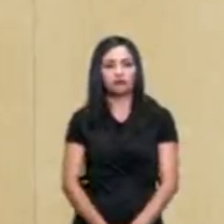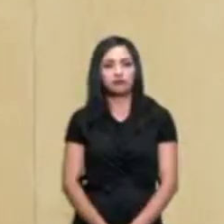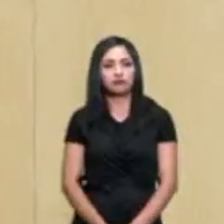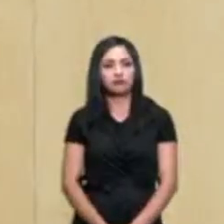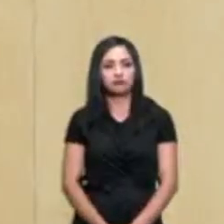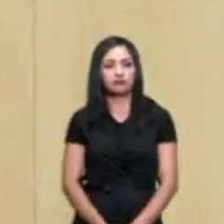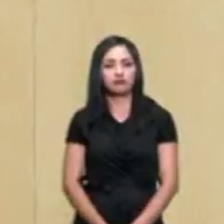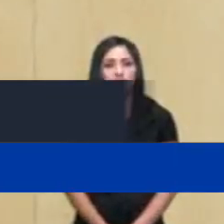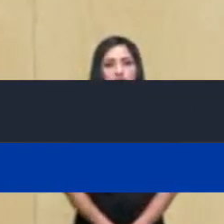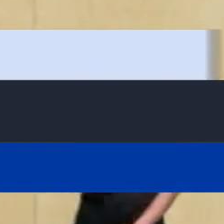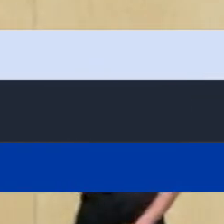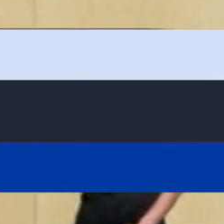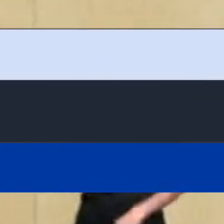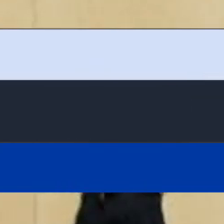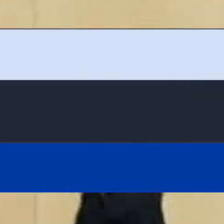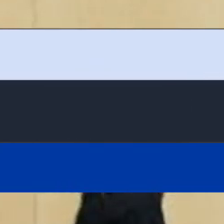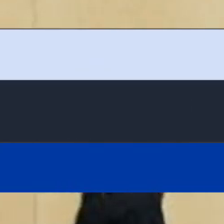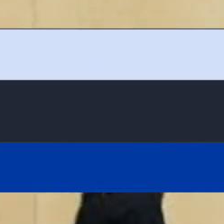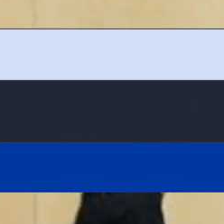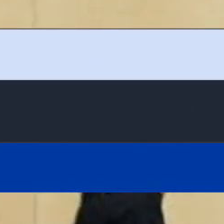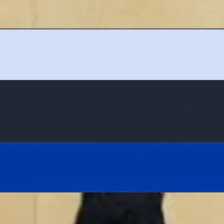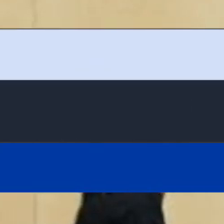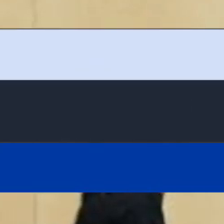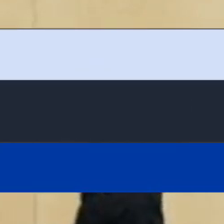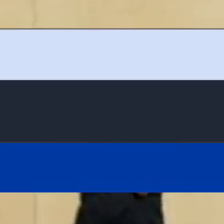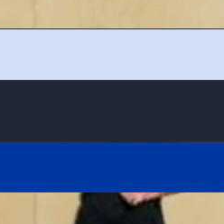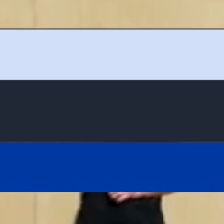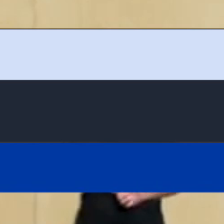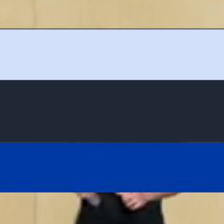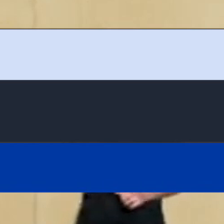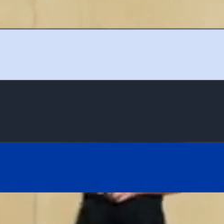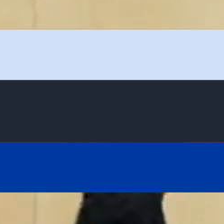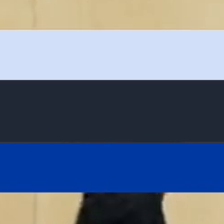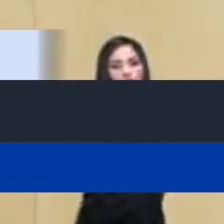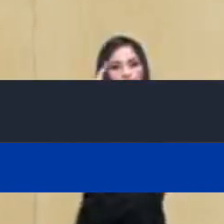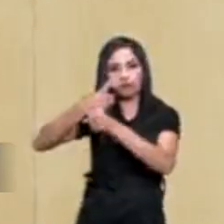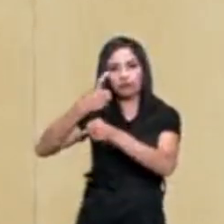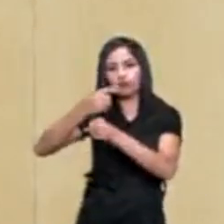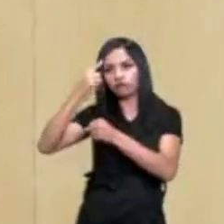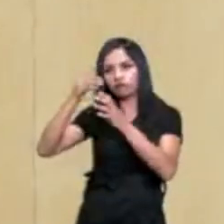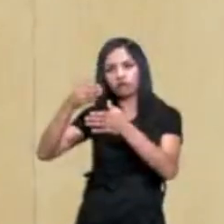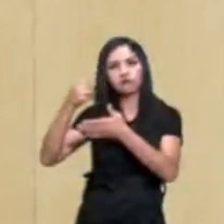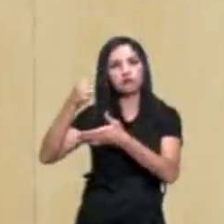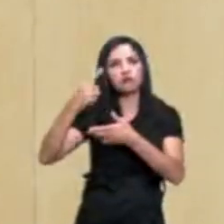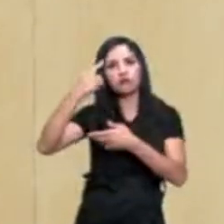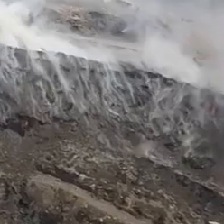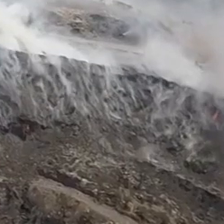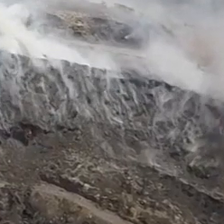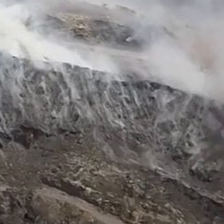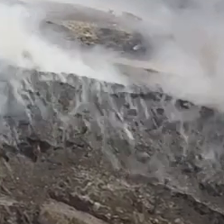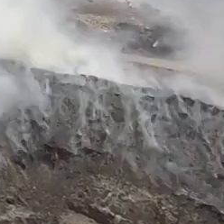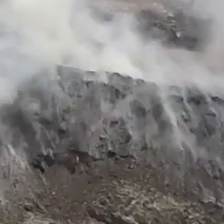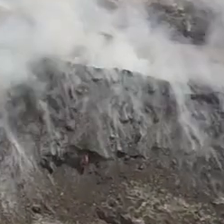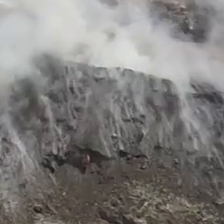como este requieren que la autoridad municipal utilice y priorice los recursos económicos del municipio